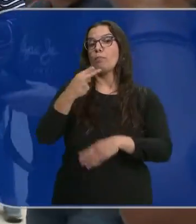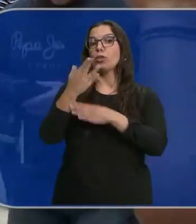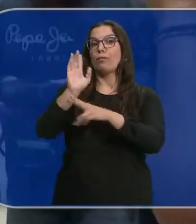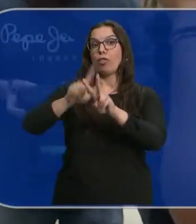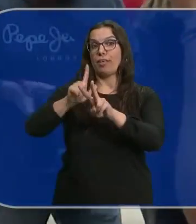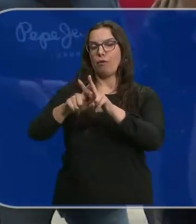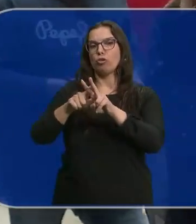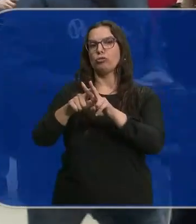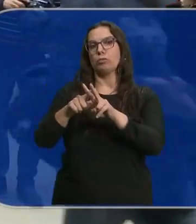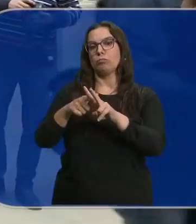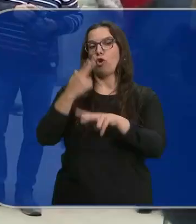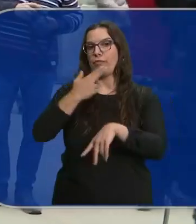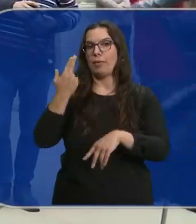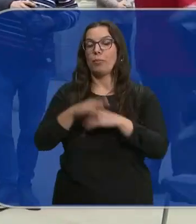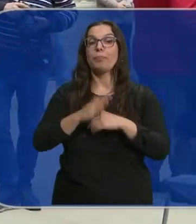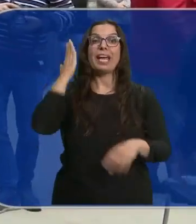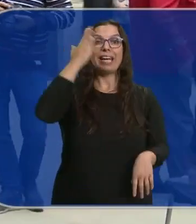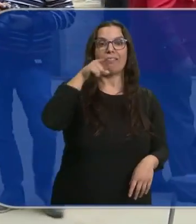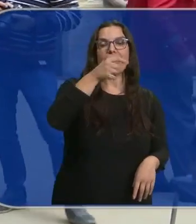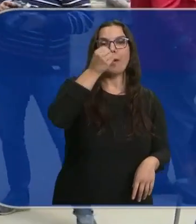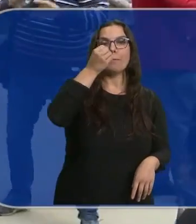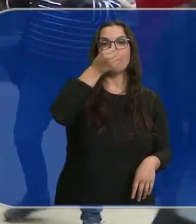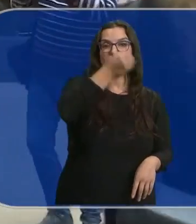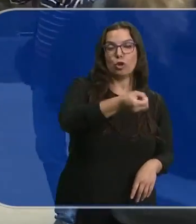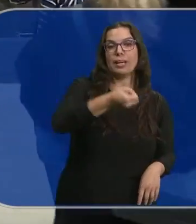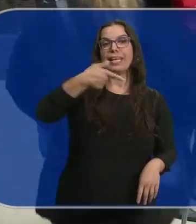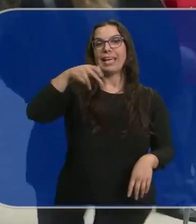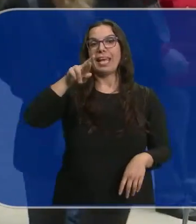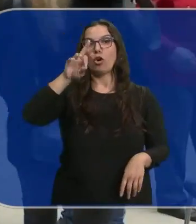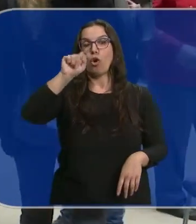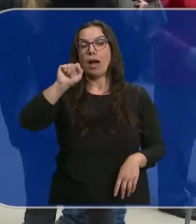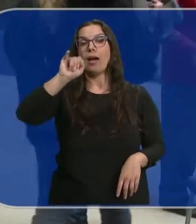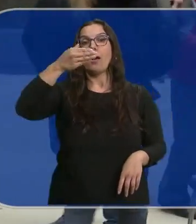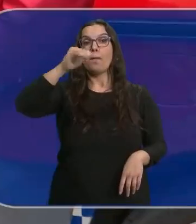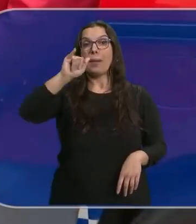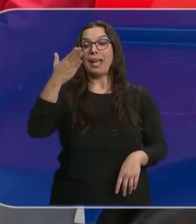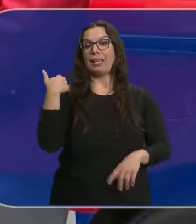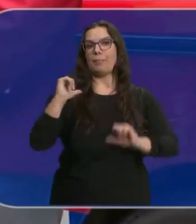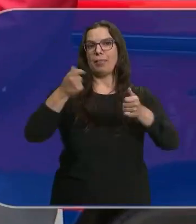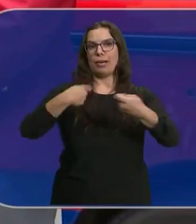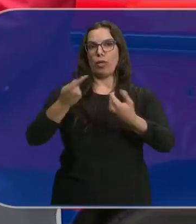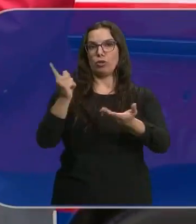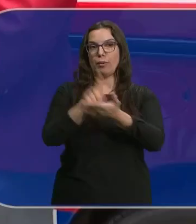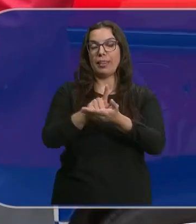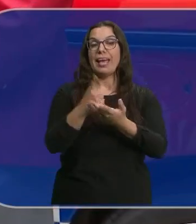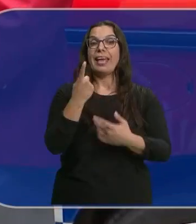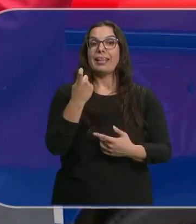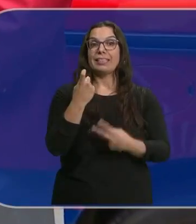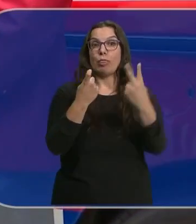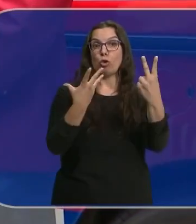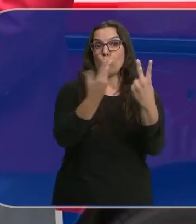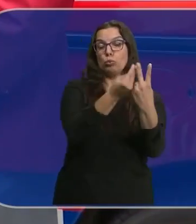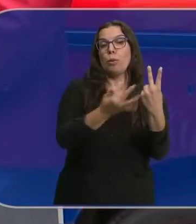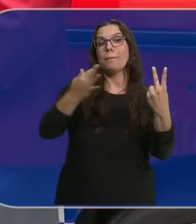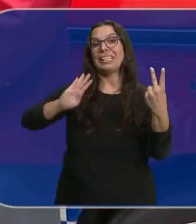portavoz de Vox en el Congreso. En Navarra, PSOE y Geroa Bai retomaban ayer las negociaciones. Necesitan la abstención de